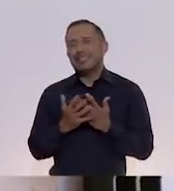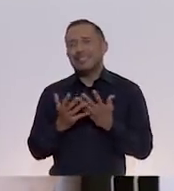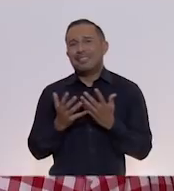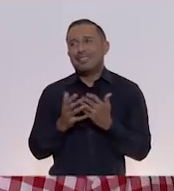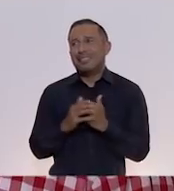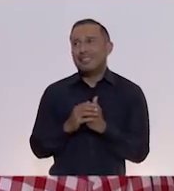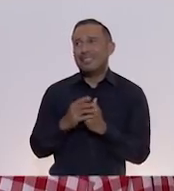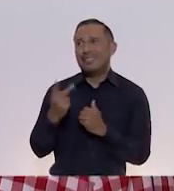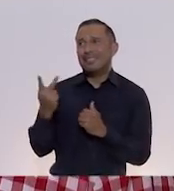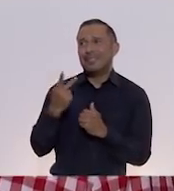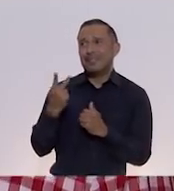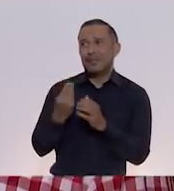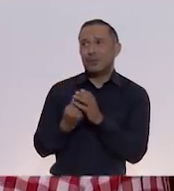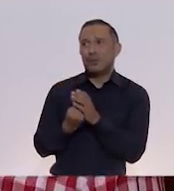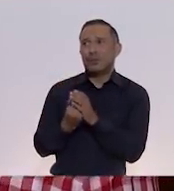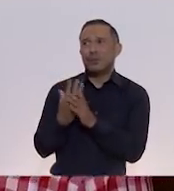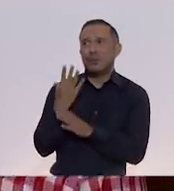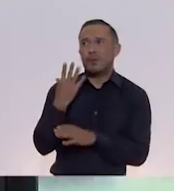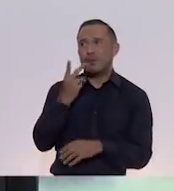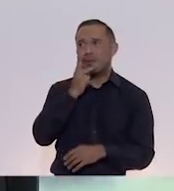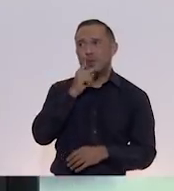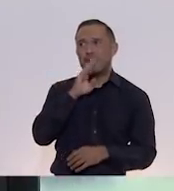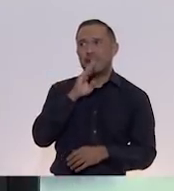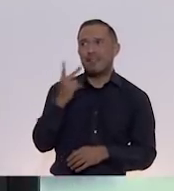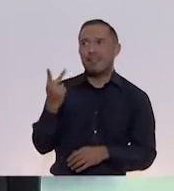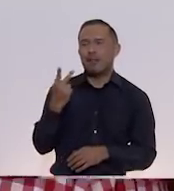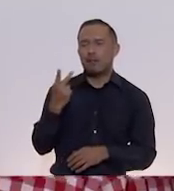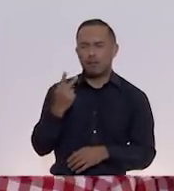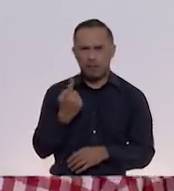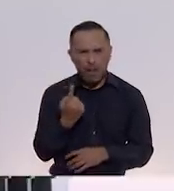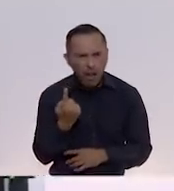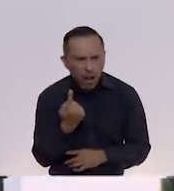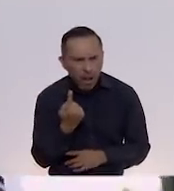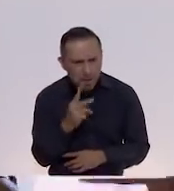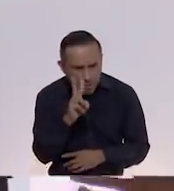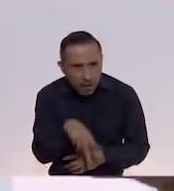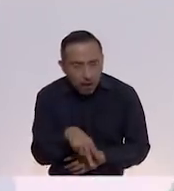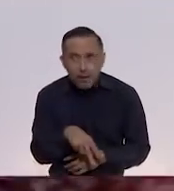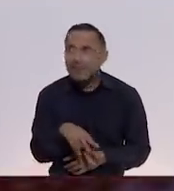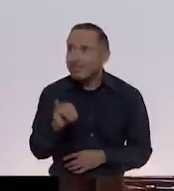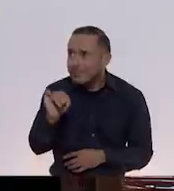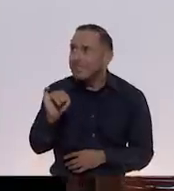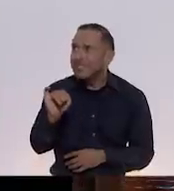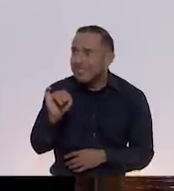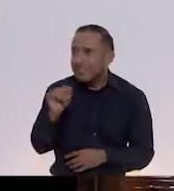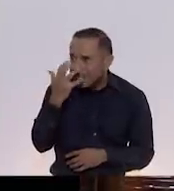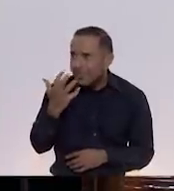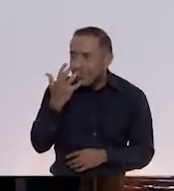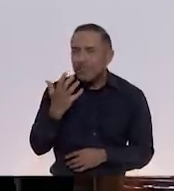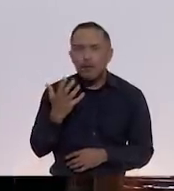Vamos a ser papás. ¿Qué? ¿En serio? ¡Sí! ¿Sí?